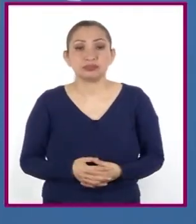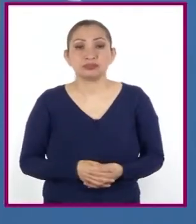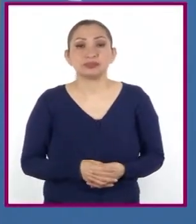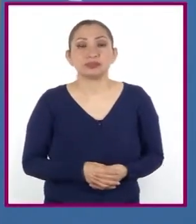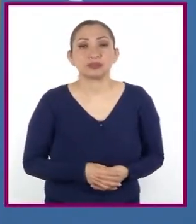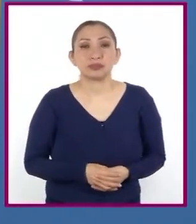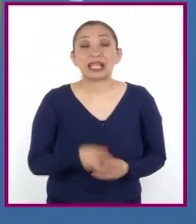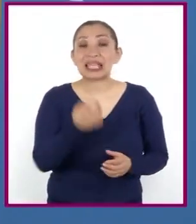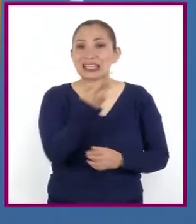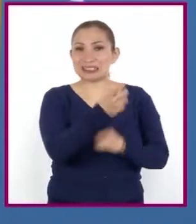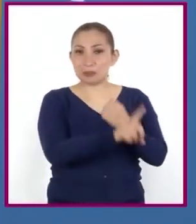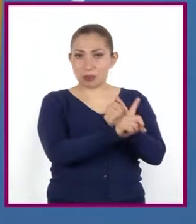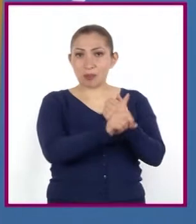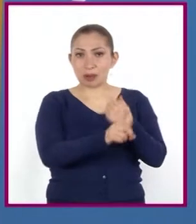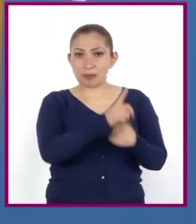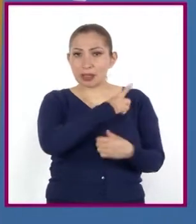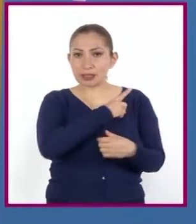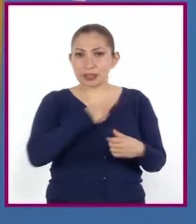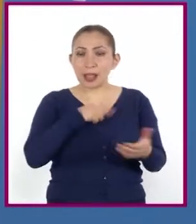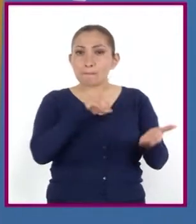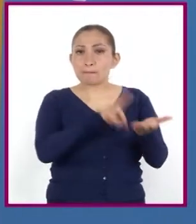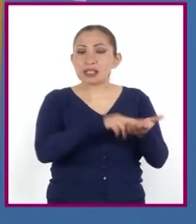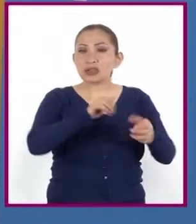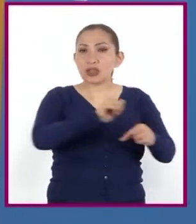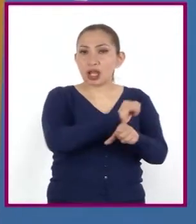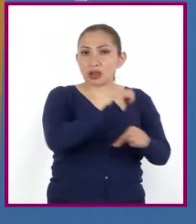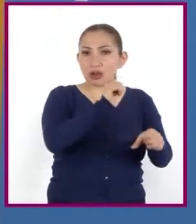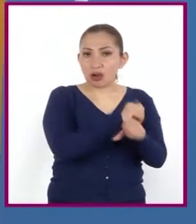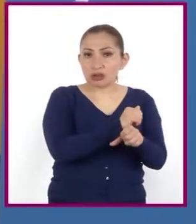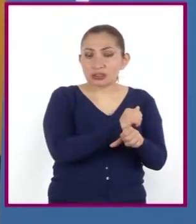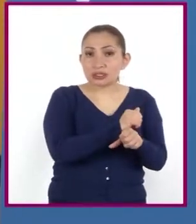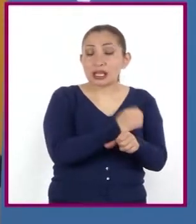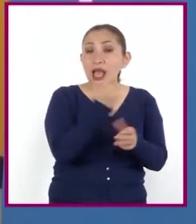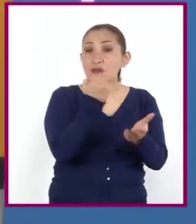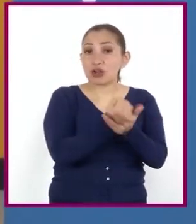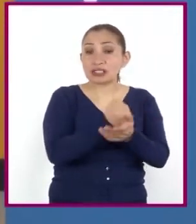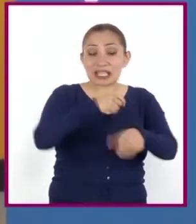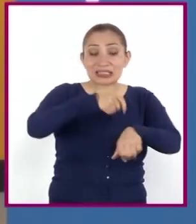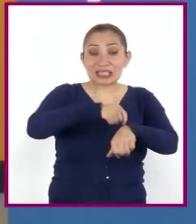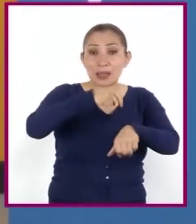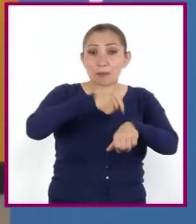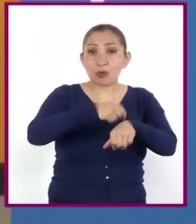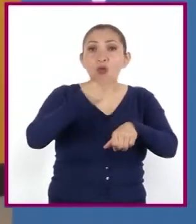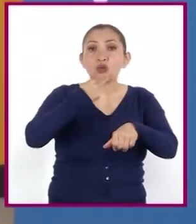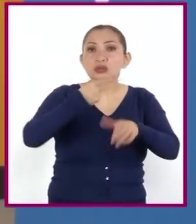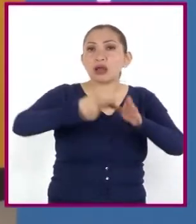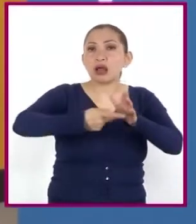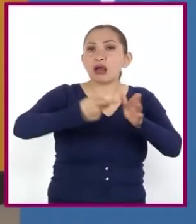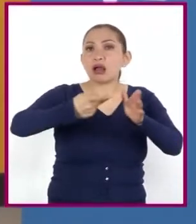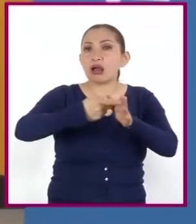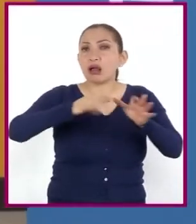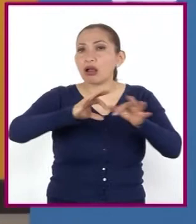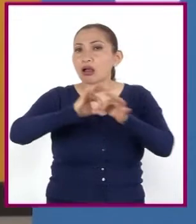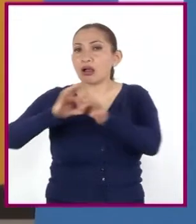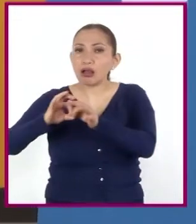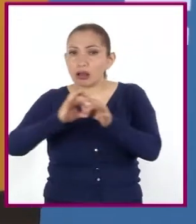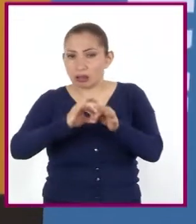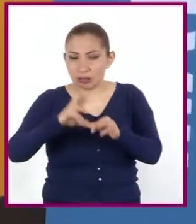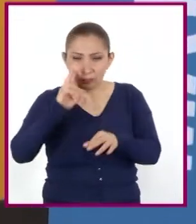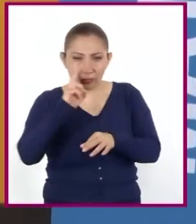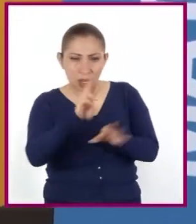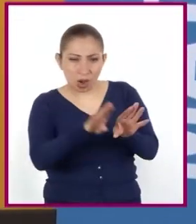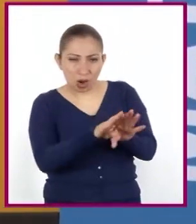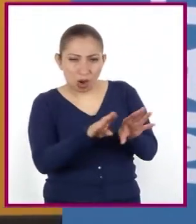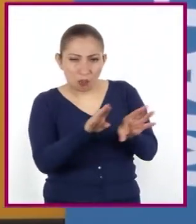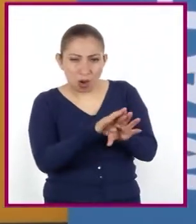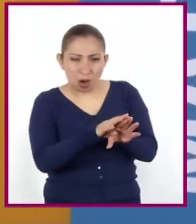En el problema, se tiene que el valor del artículo está en función del tiempo de uso. Iniciemos por observar cómo